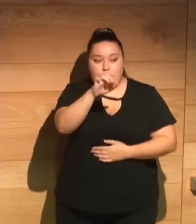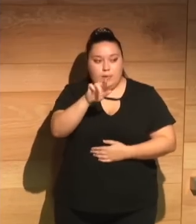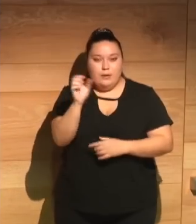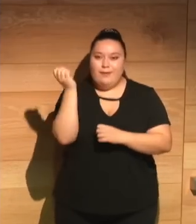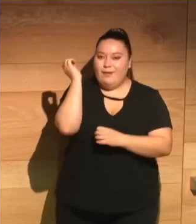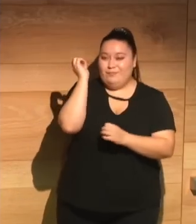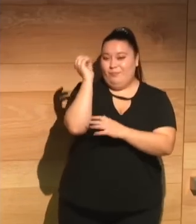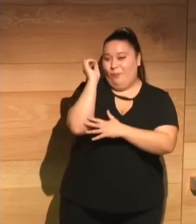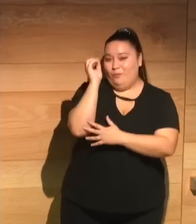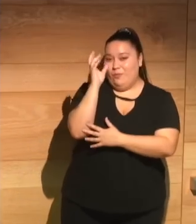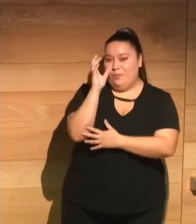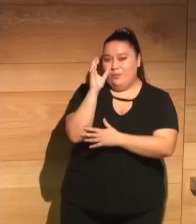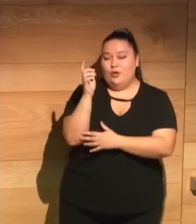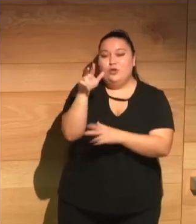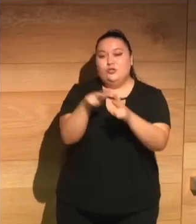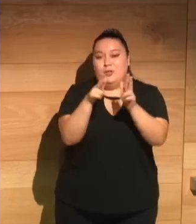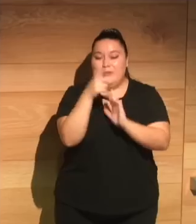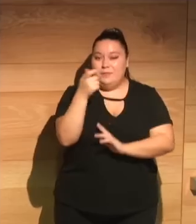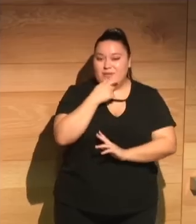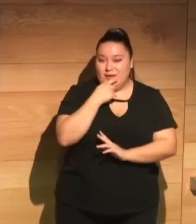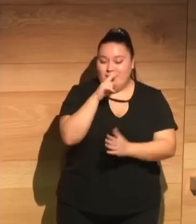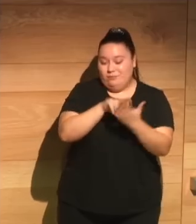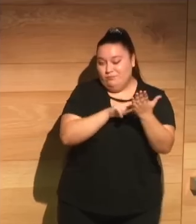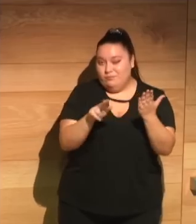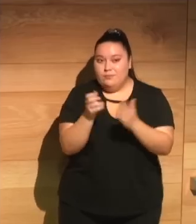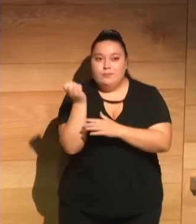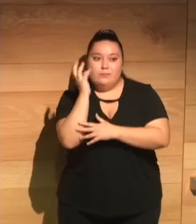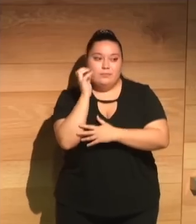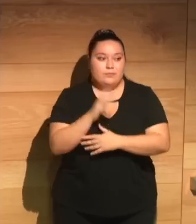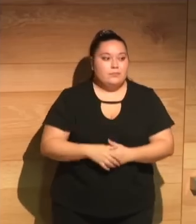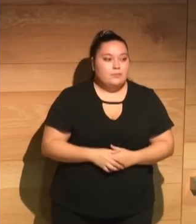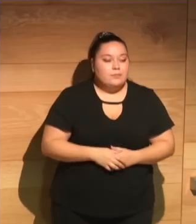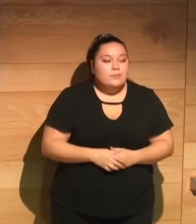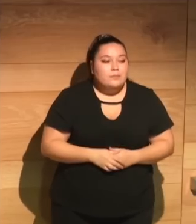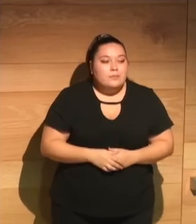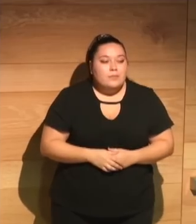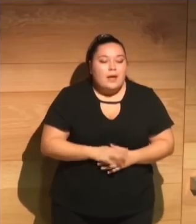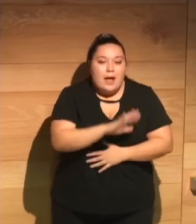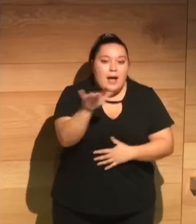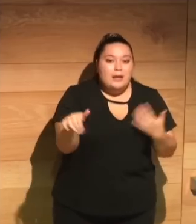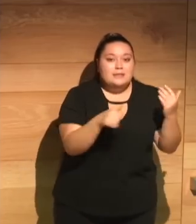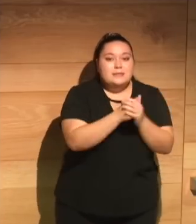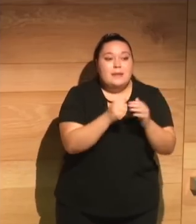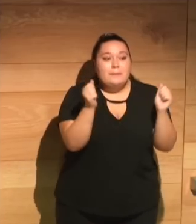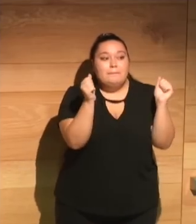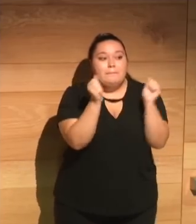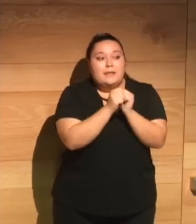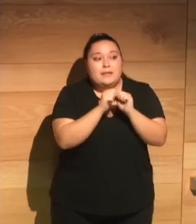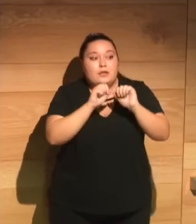sociedad británica explicando la persistencia retiniana, hasta el 28 de